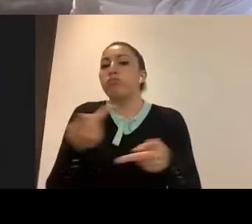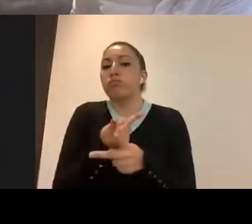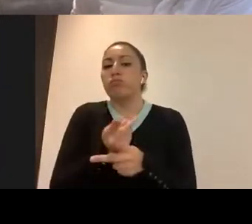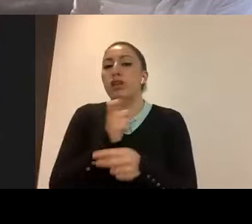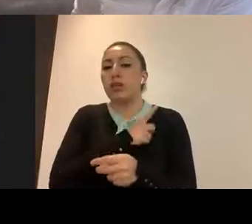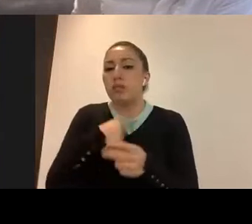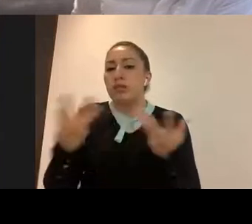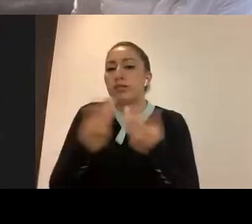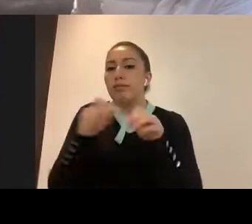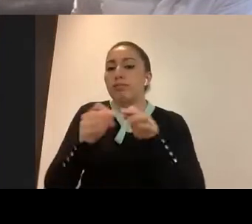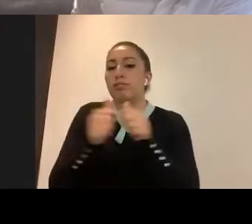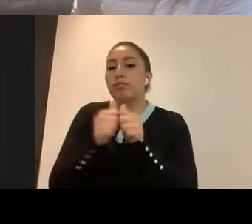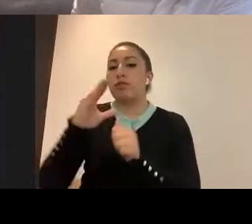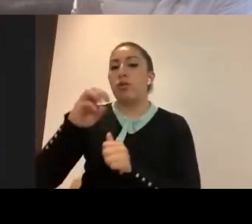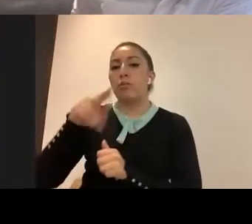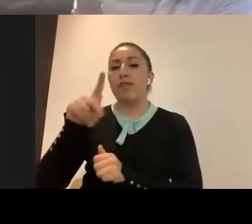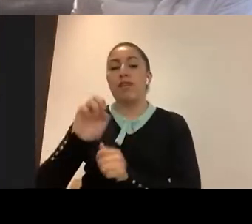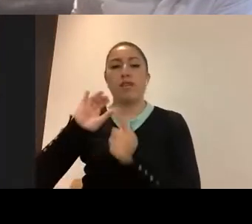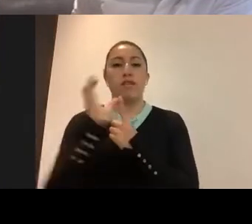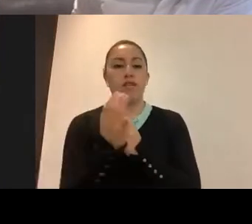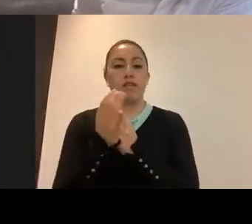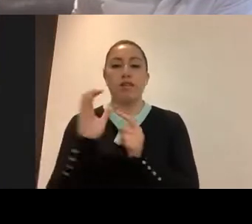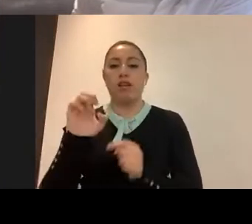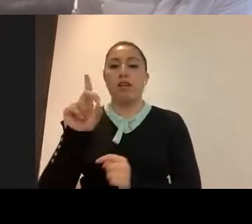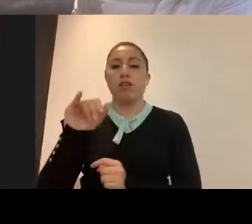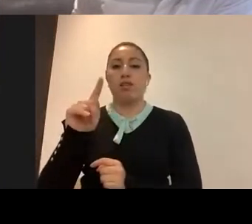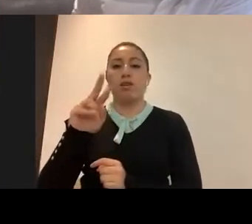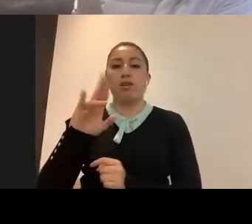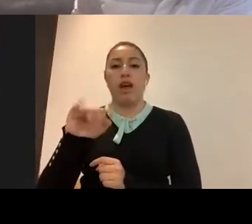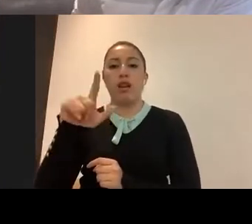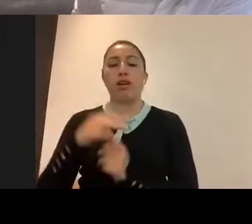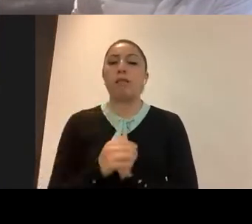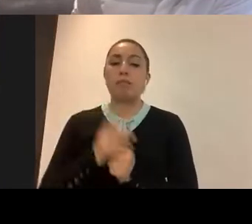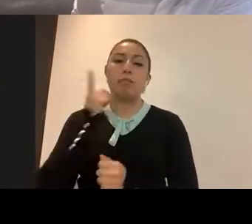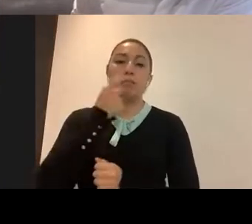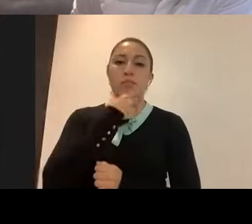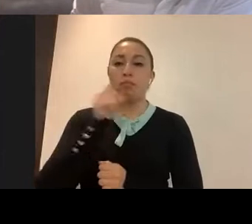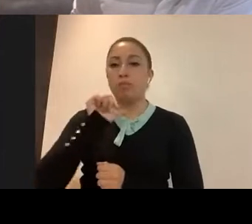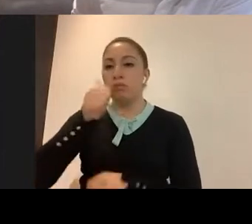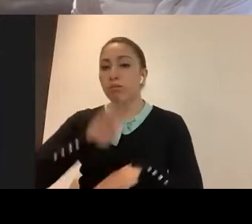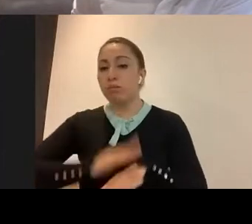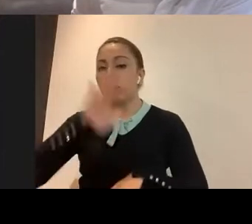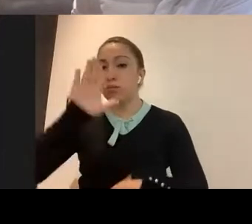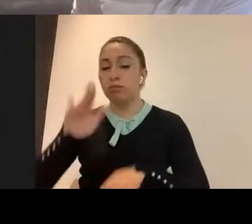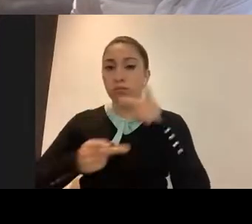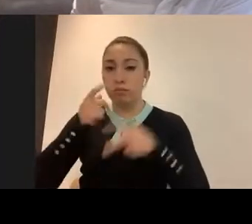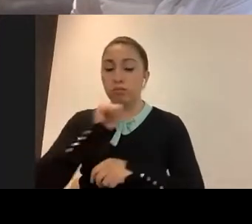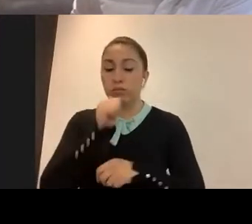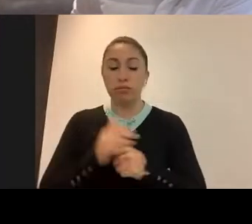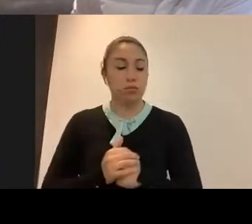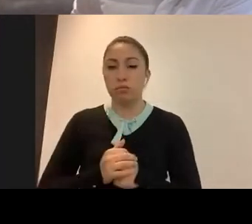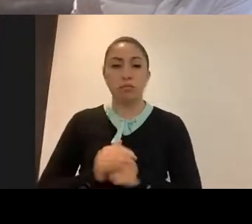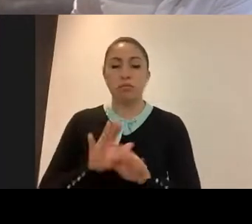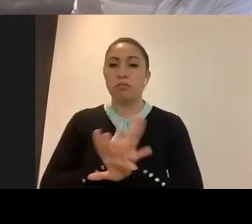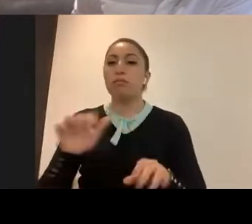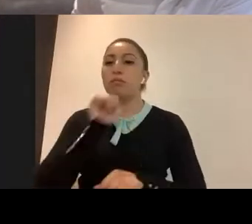comité editorial. ¿Algún otro comentario, compañeras, compañeros diputados? ¿No? De no ser así, entonces